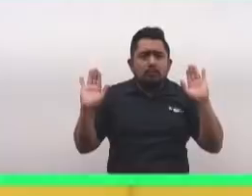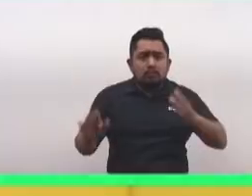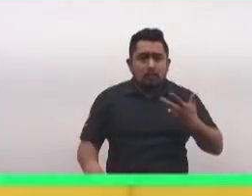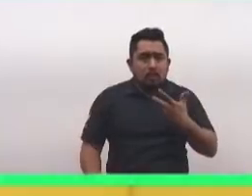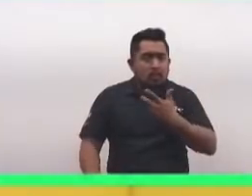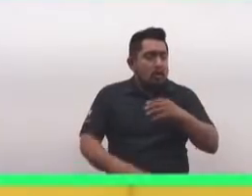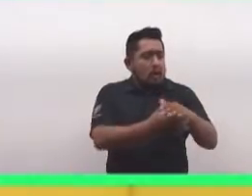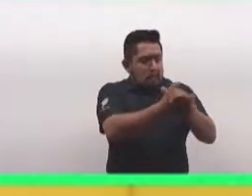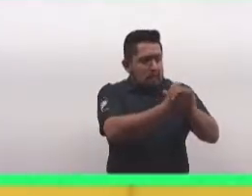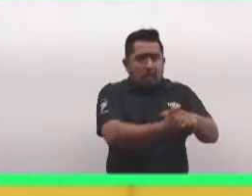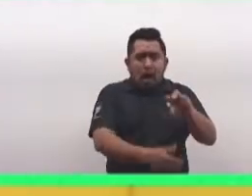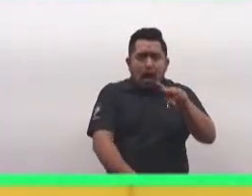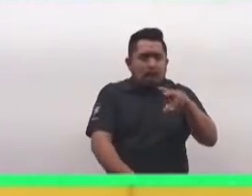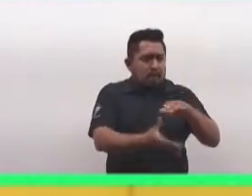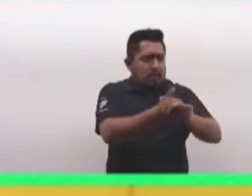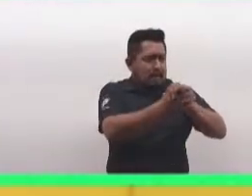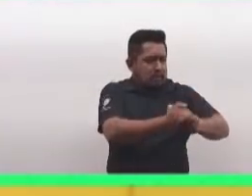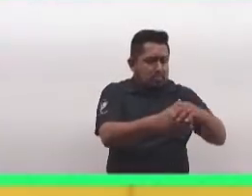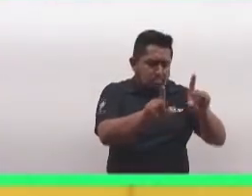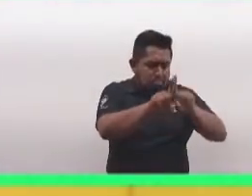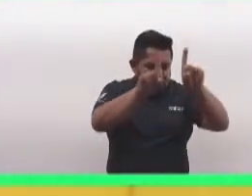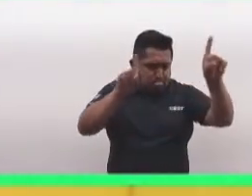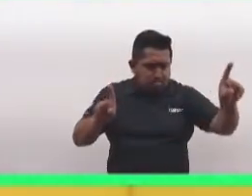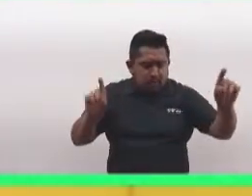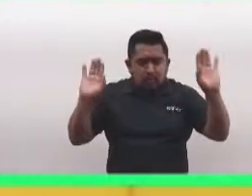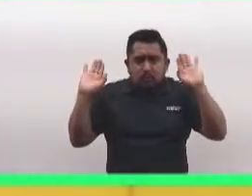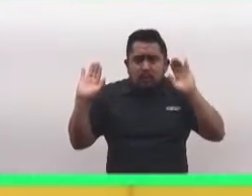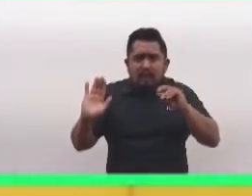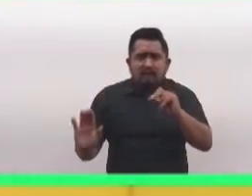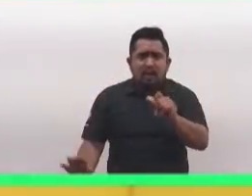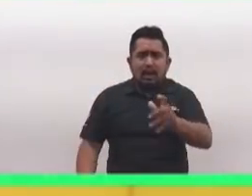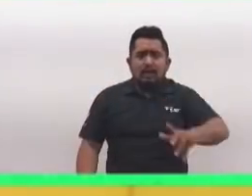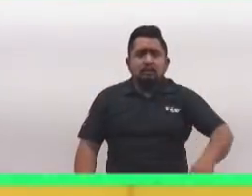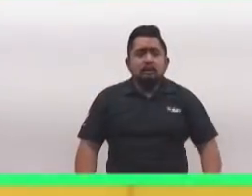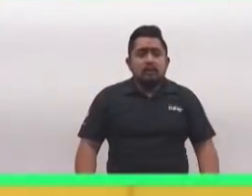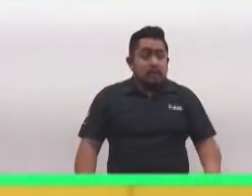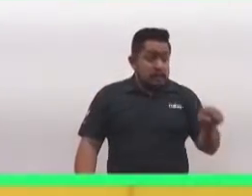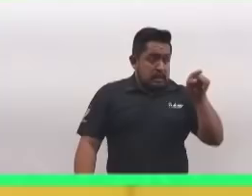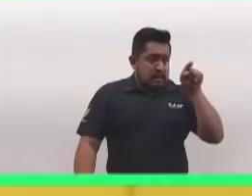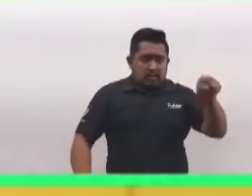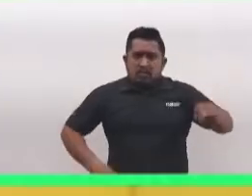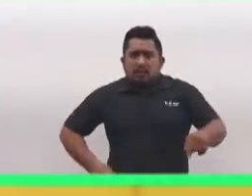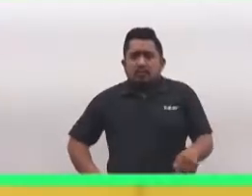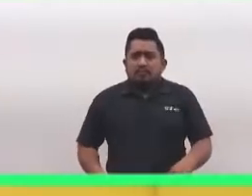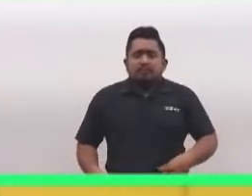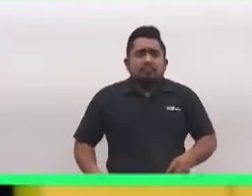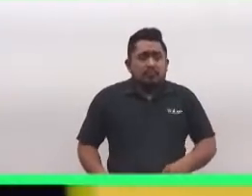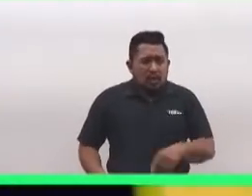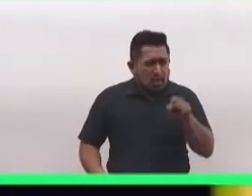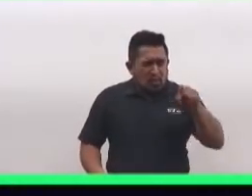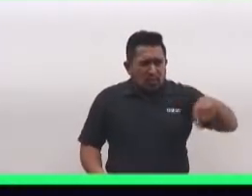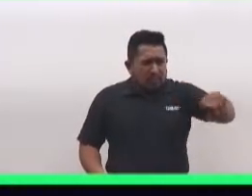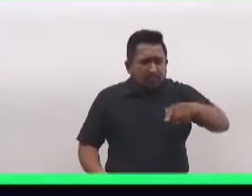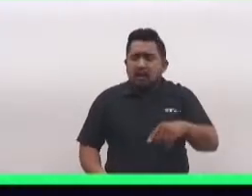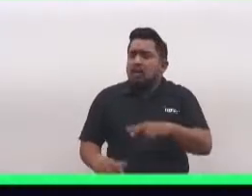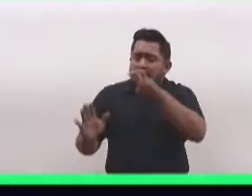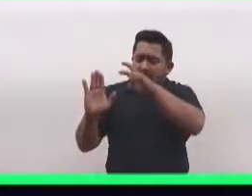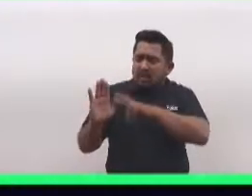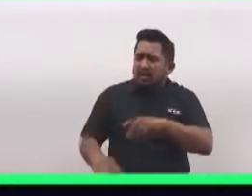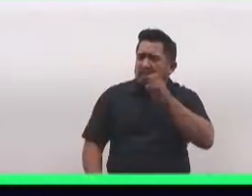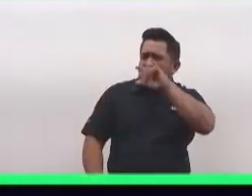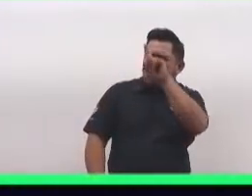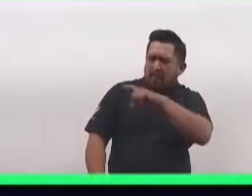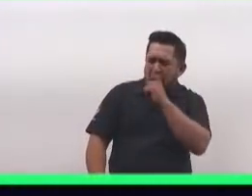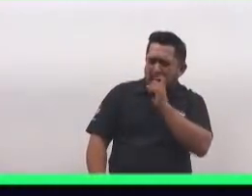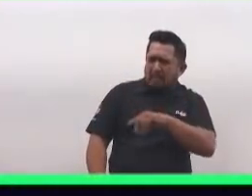siendo amigos y que nos retiremos y no demos la mano pero no pretende estar dentro de la organización dentro de la misión hablando más de la